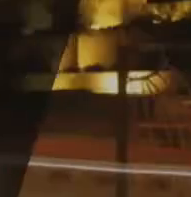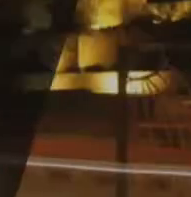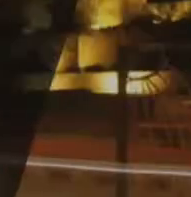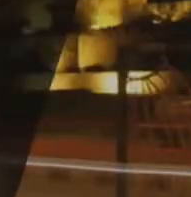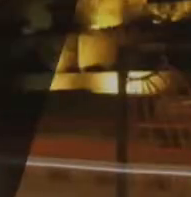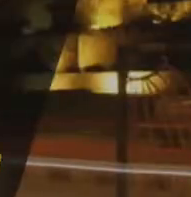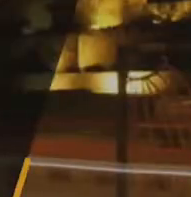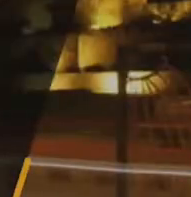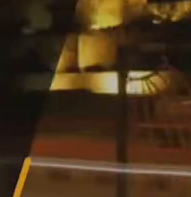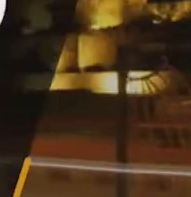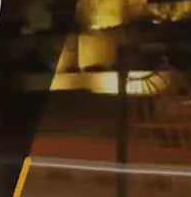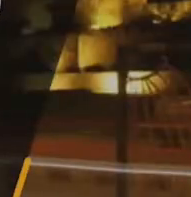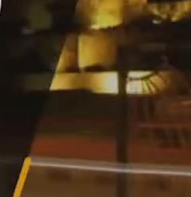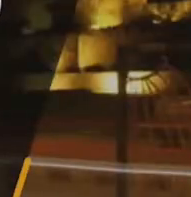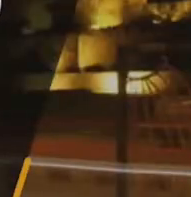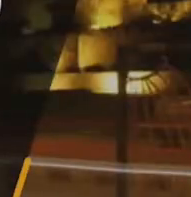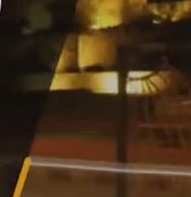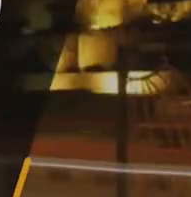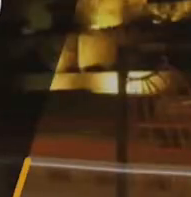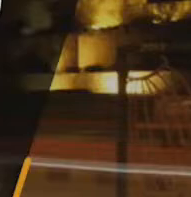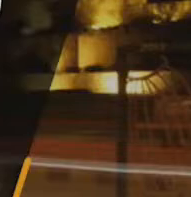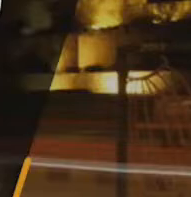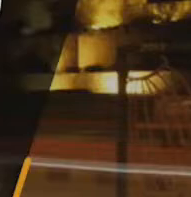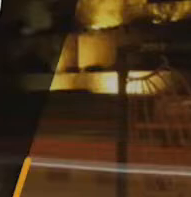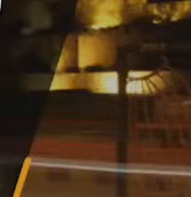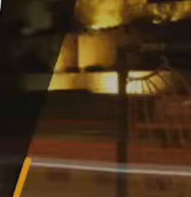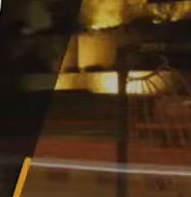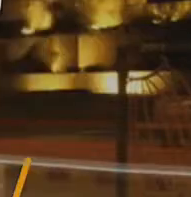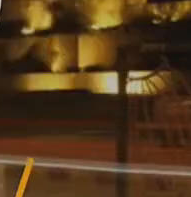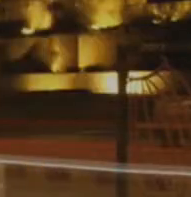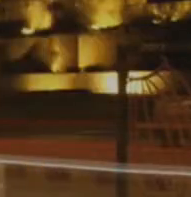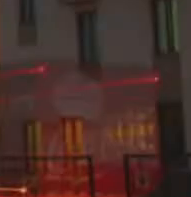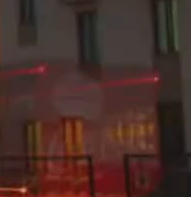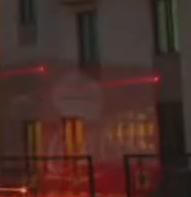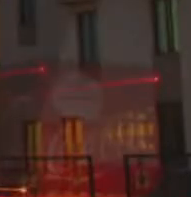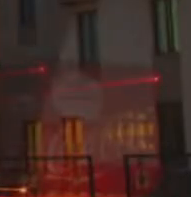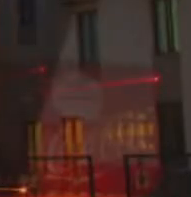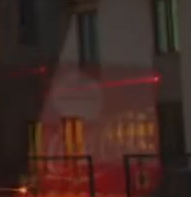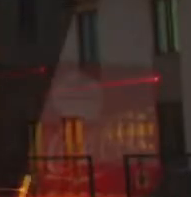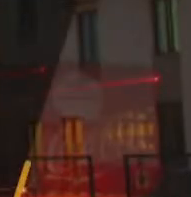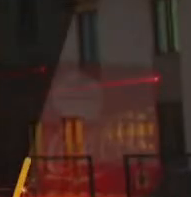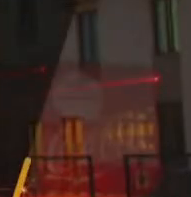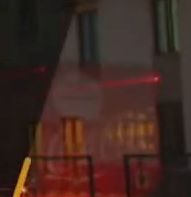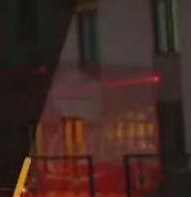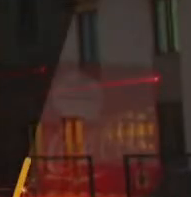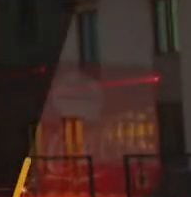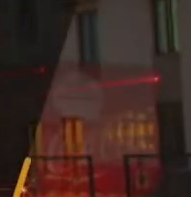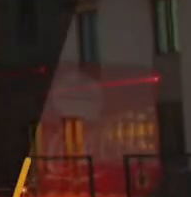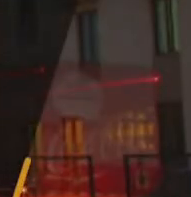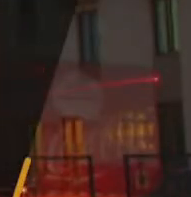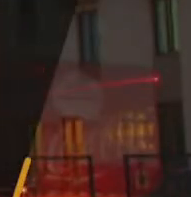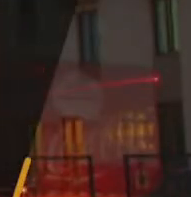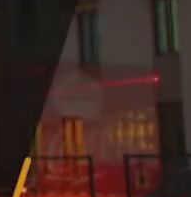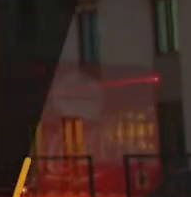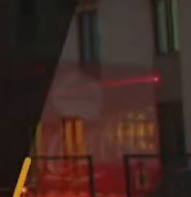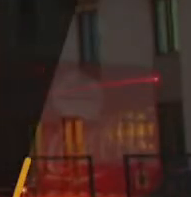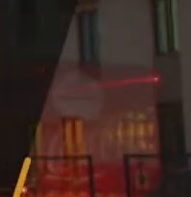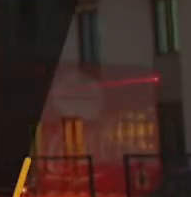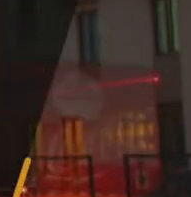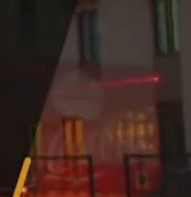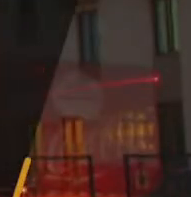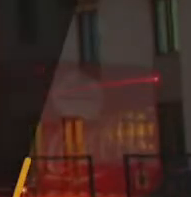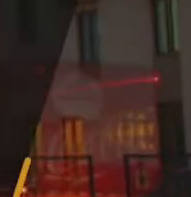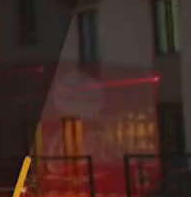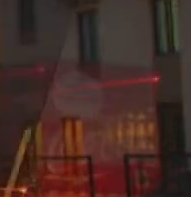Un 6 de agosto de 1998 llega a los kioscos de Cusco un nuevo proyecto informativo, un diario libre y competitivo.